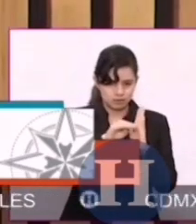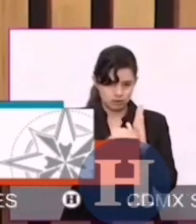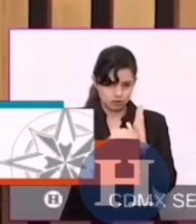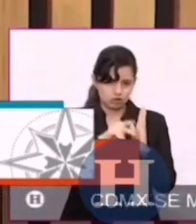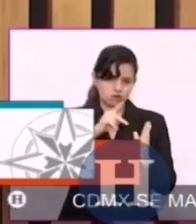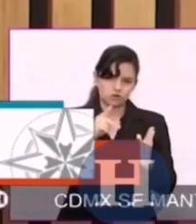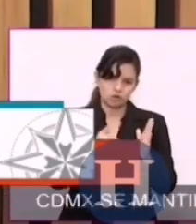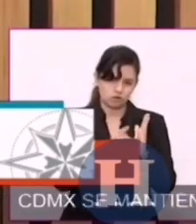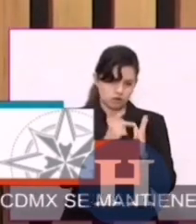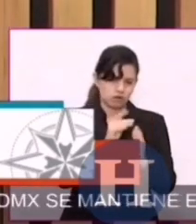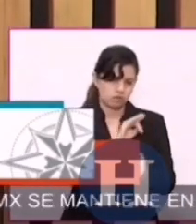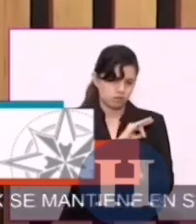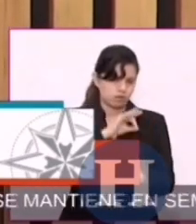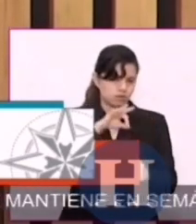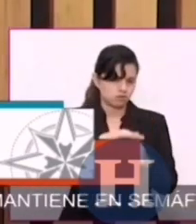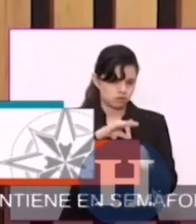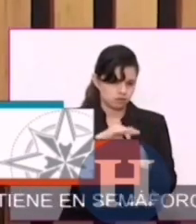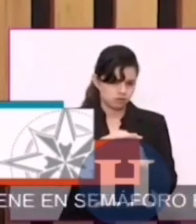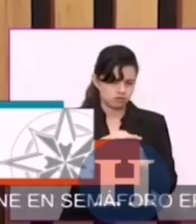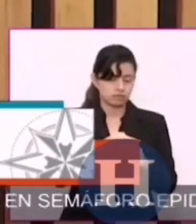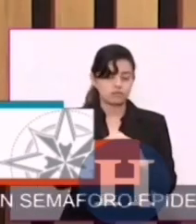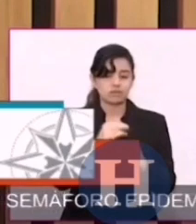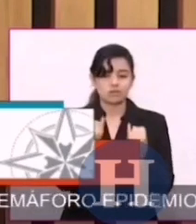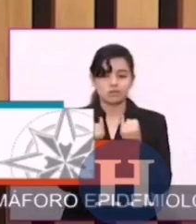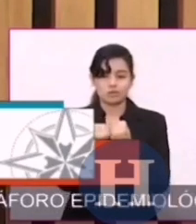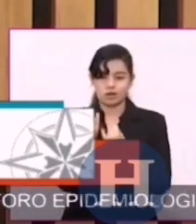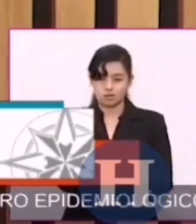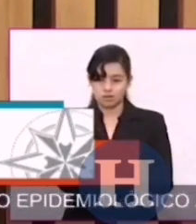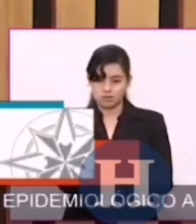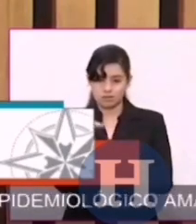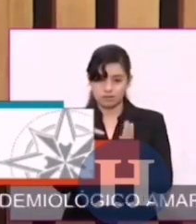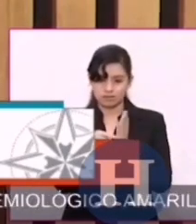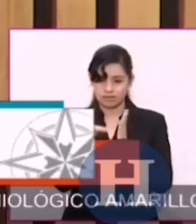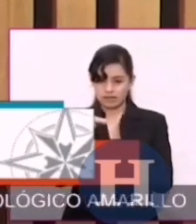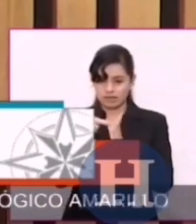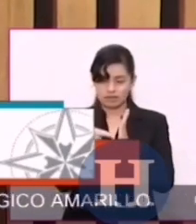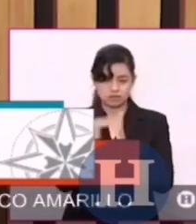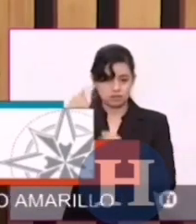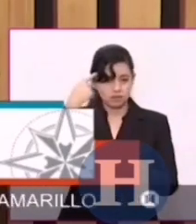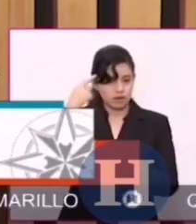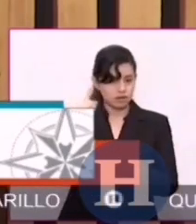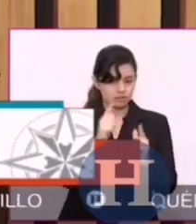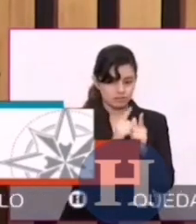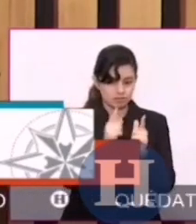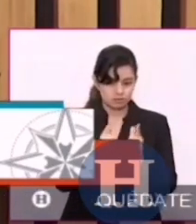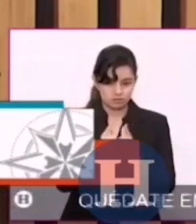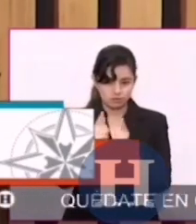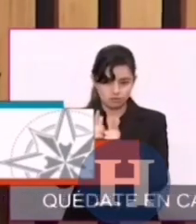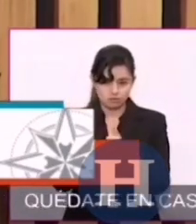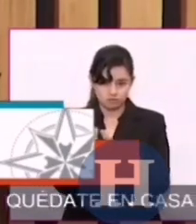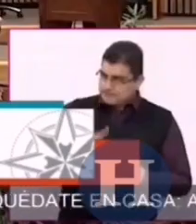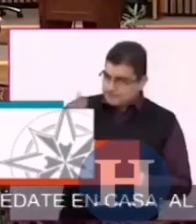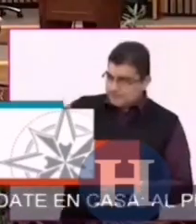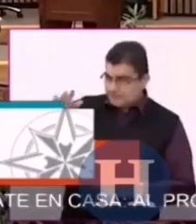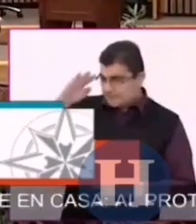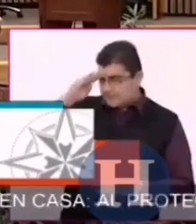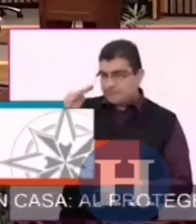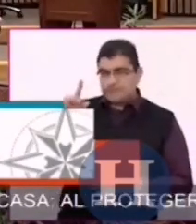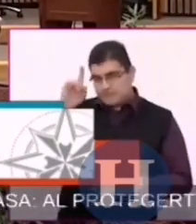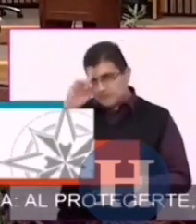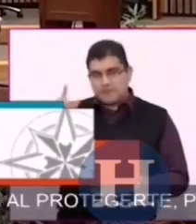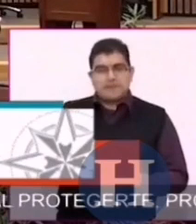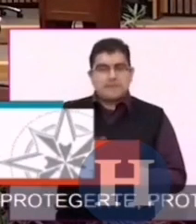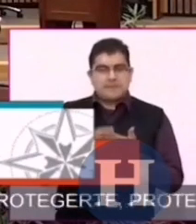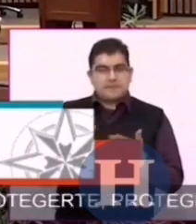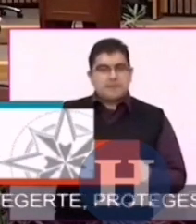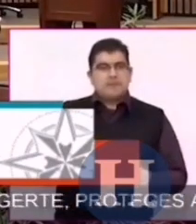más incluyente, pues de más de 5,300 candidaturas para diversos cargos, el 1.9%,